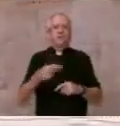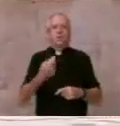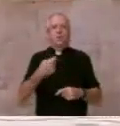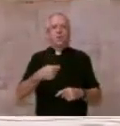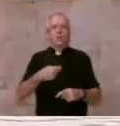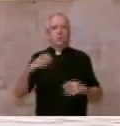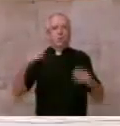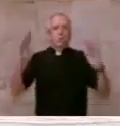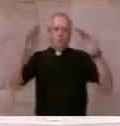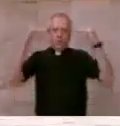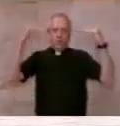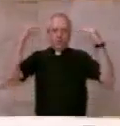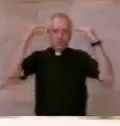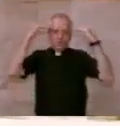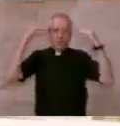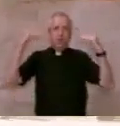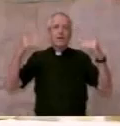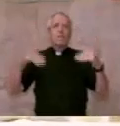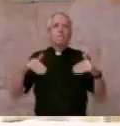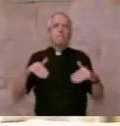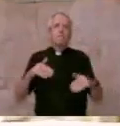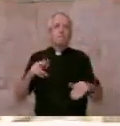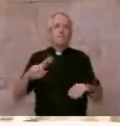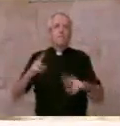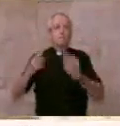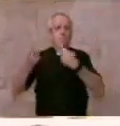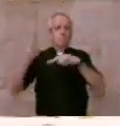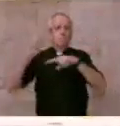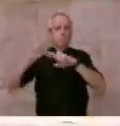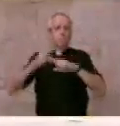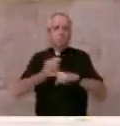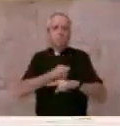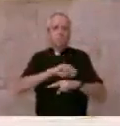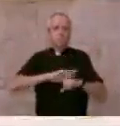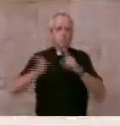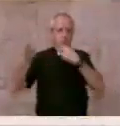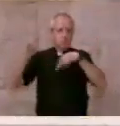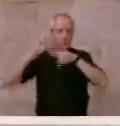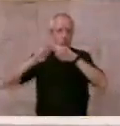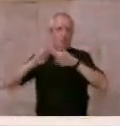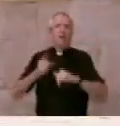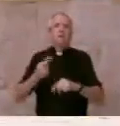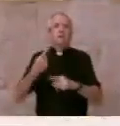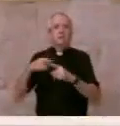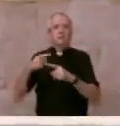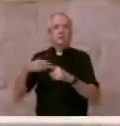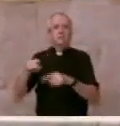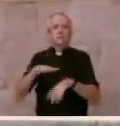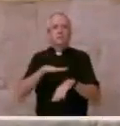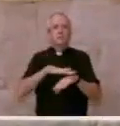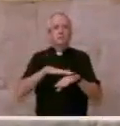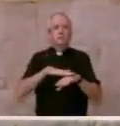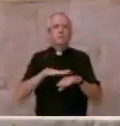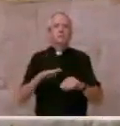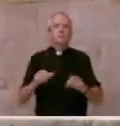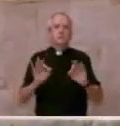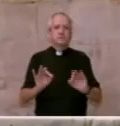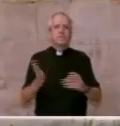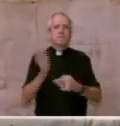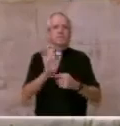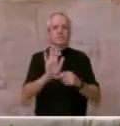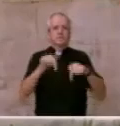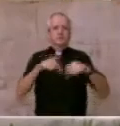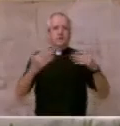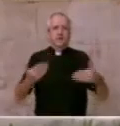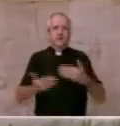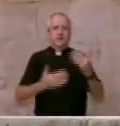Civil, Mossos d'Esquadra y un nombroso grupo de autoridades que están presentes en esta